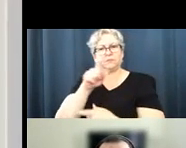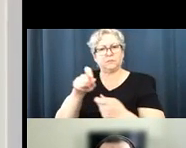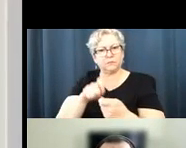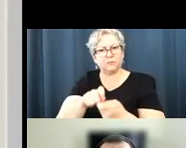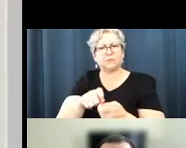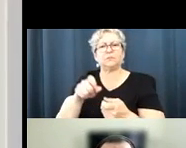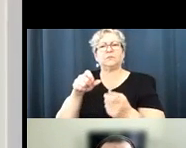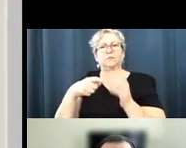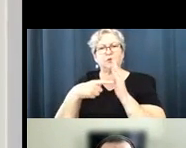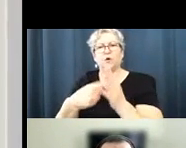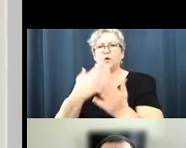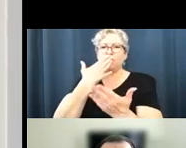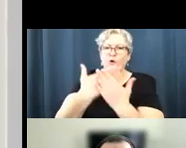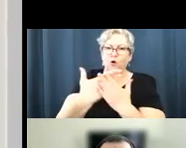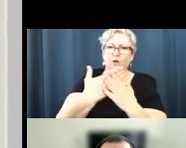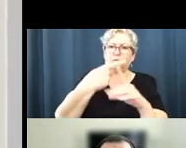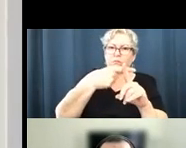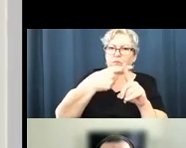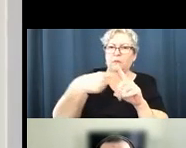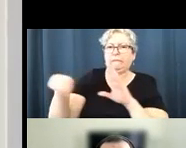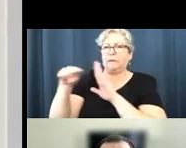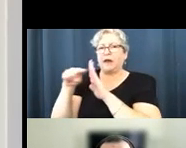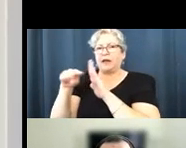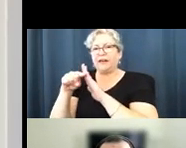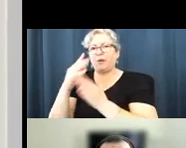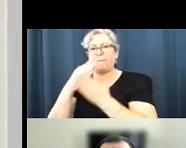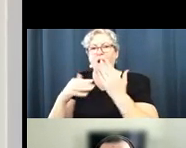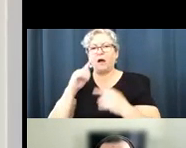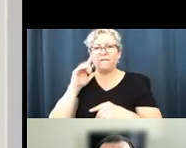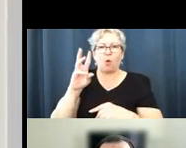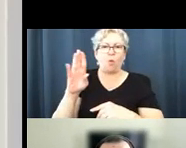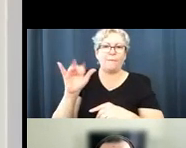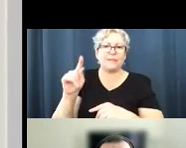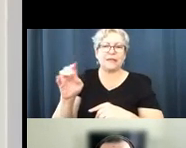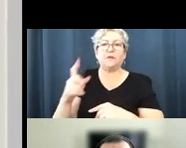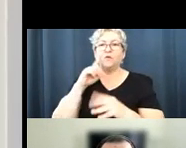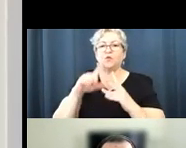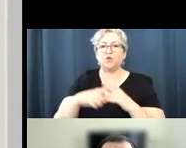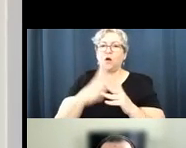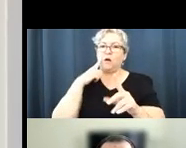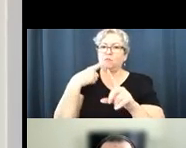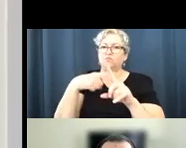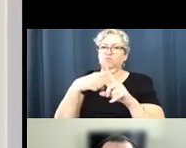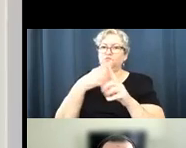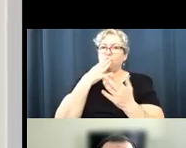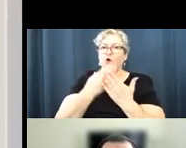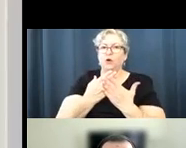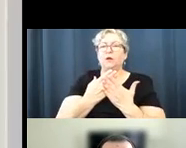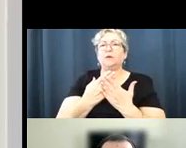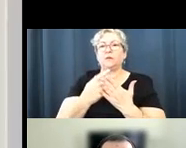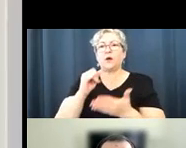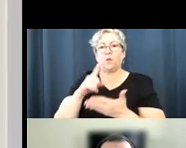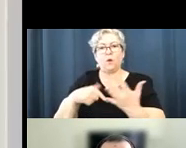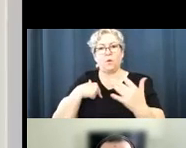estuvo específicamente diseñada para enseñar cosas buenas, aspectos buenos y malos de un website. Así que vamos a empezar con una página que está bien